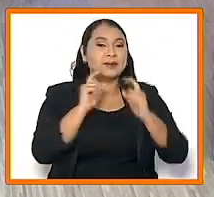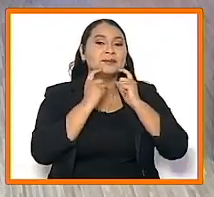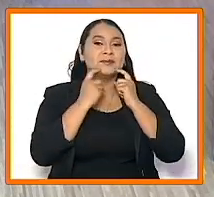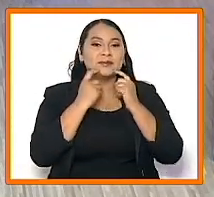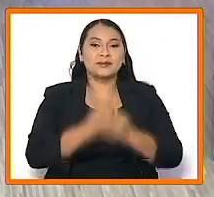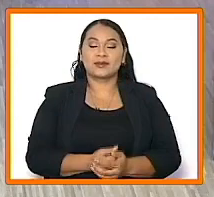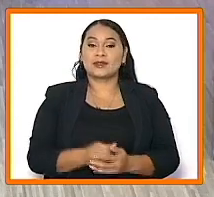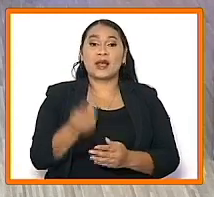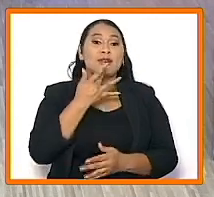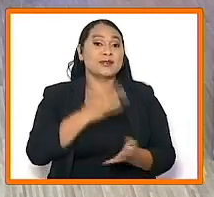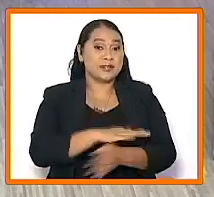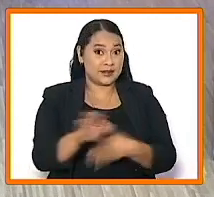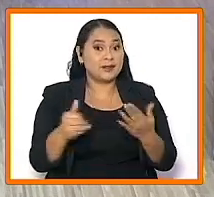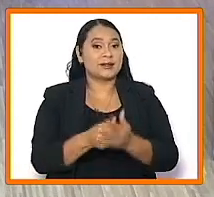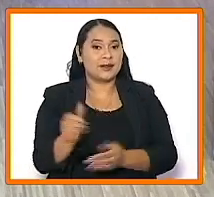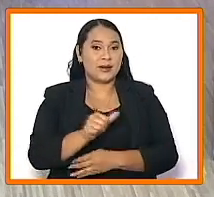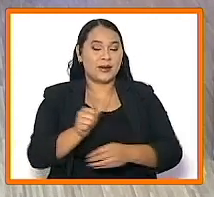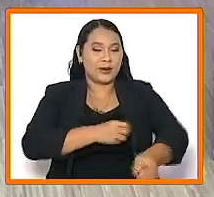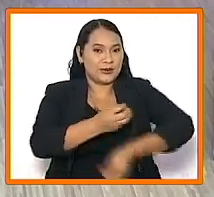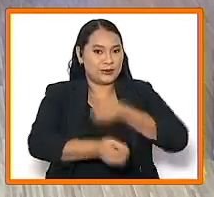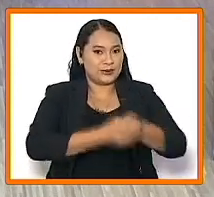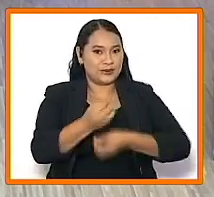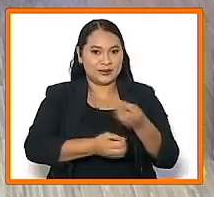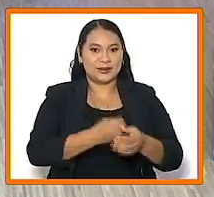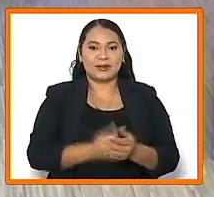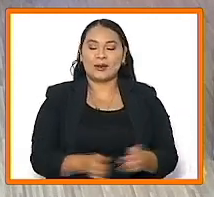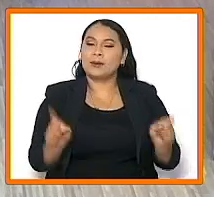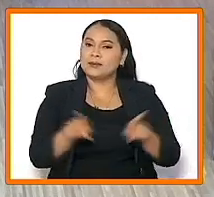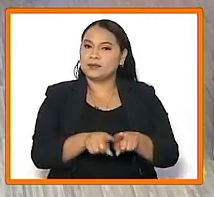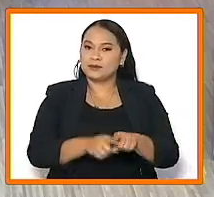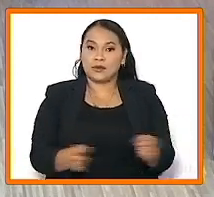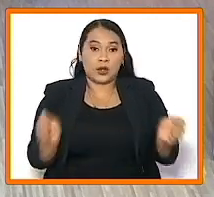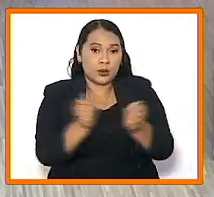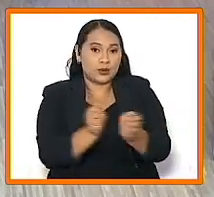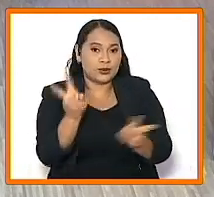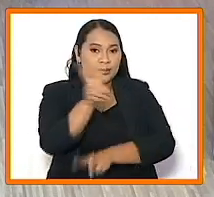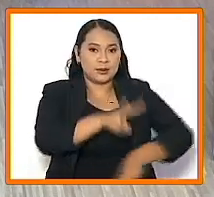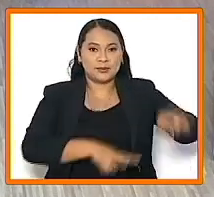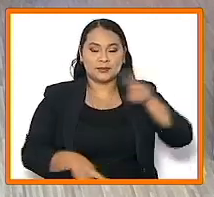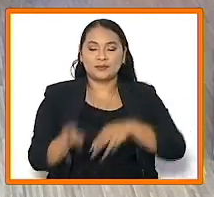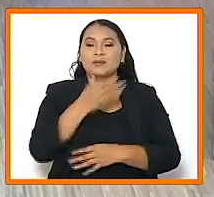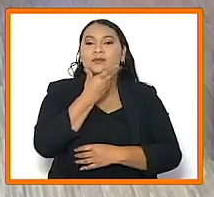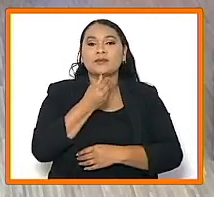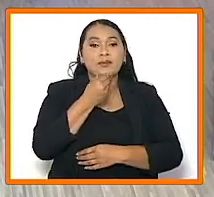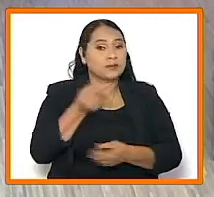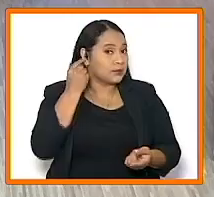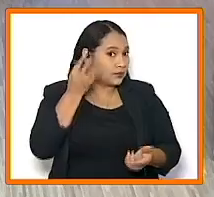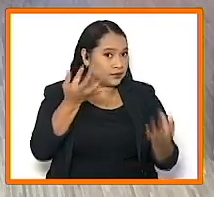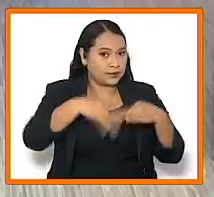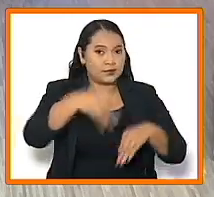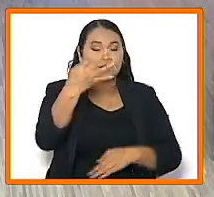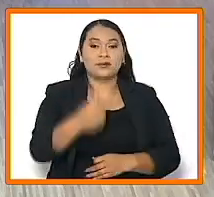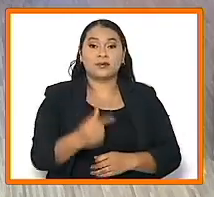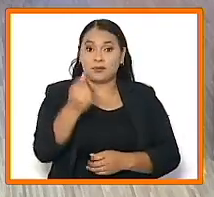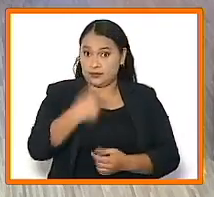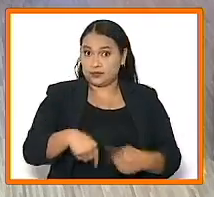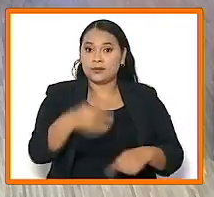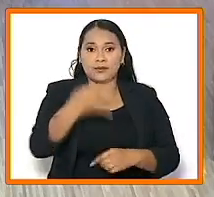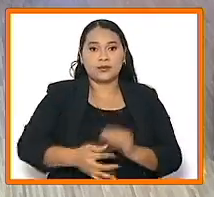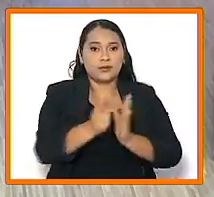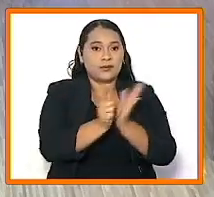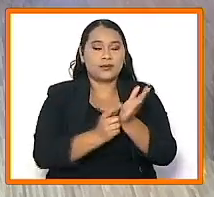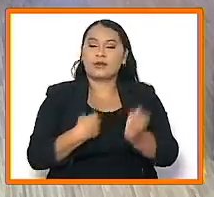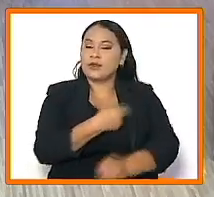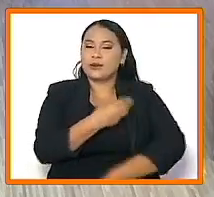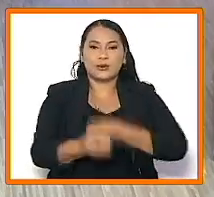¿Quién te va a llevar la suerte en este sorteo? También nos acompaña nuestra auditora y notario, quienes le dan transparencia a cada uno de nuestros sorteos. Es momento